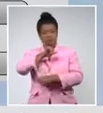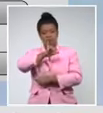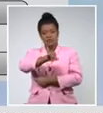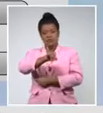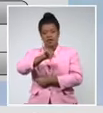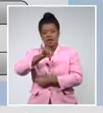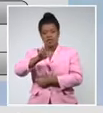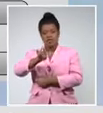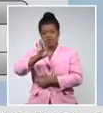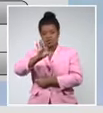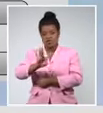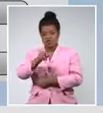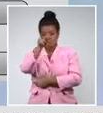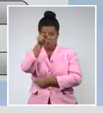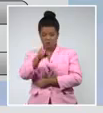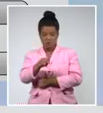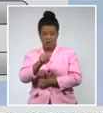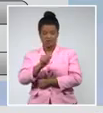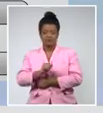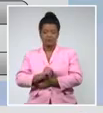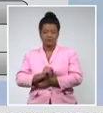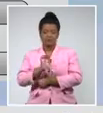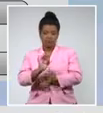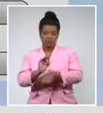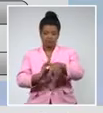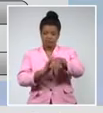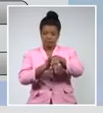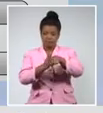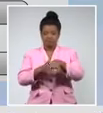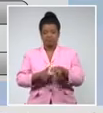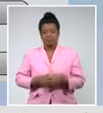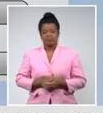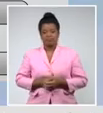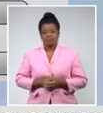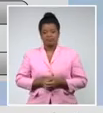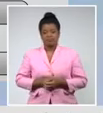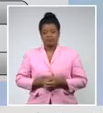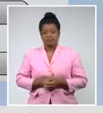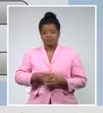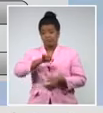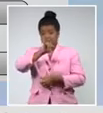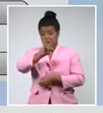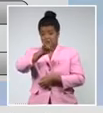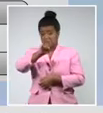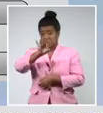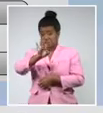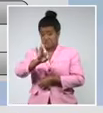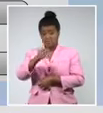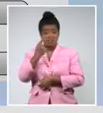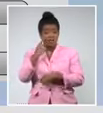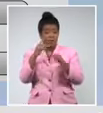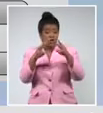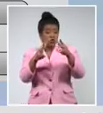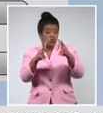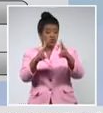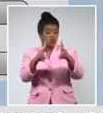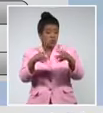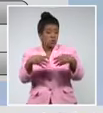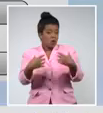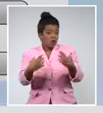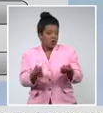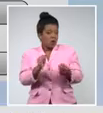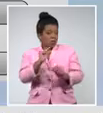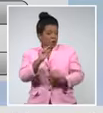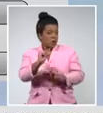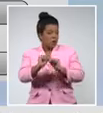618 personas con COVID-19. Estamos hablando de una cifra que se aprecia una reducción